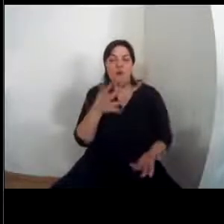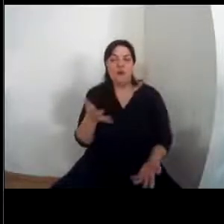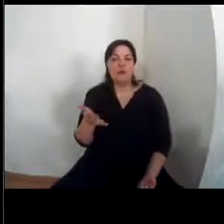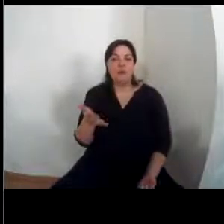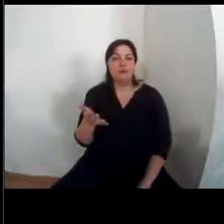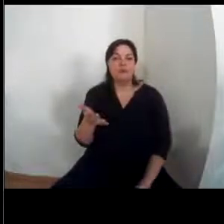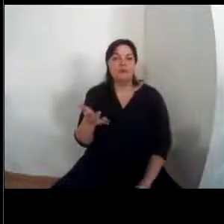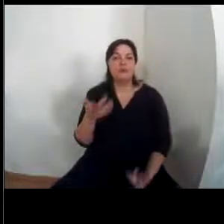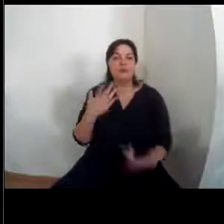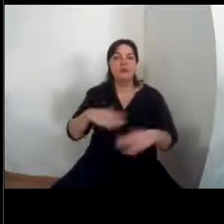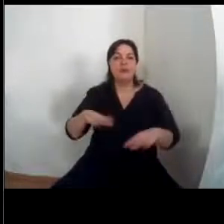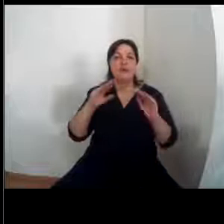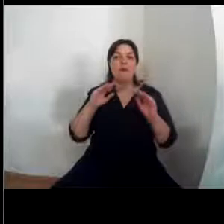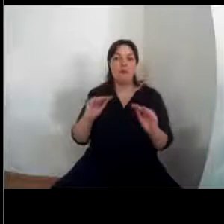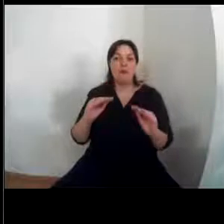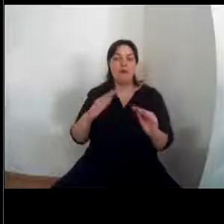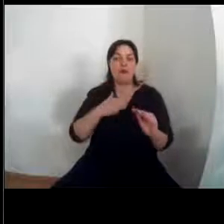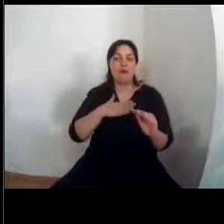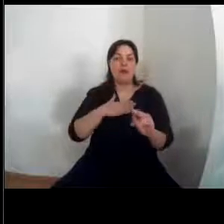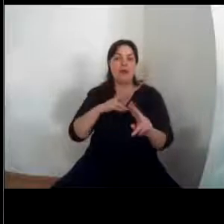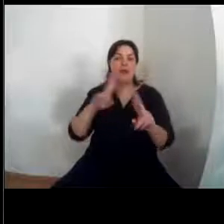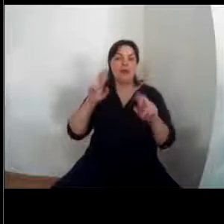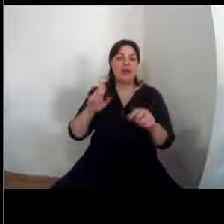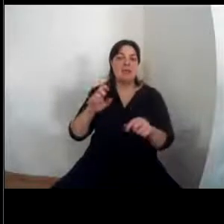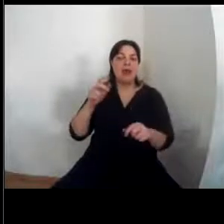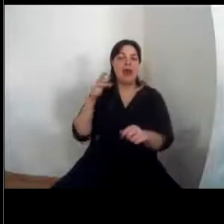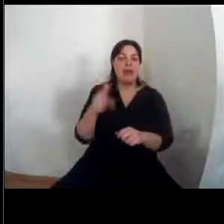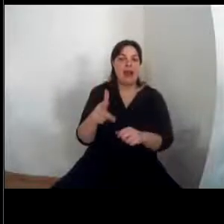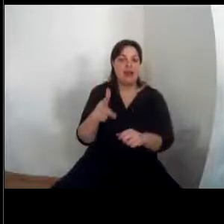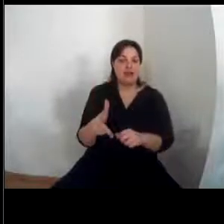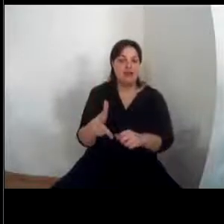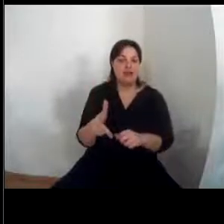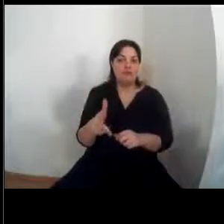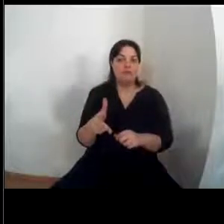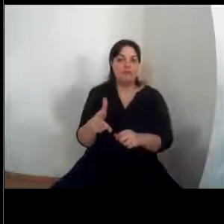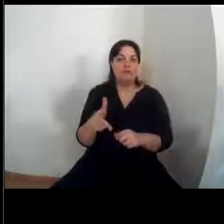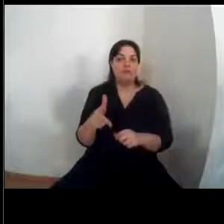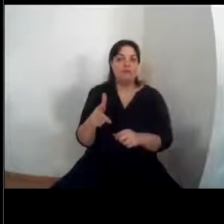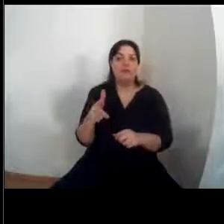mi formación es del mundo del derecho y durante muchos años